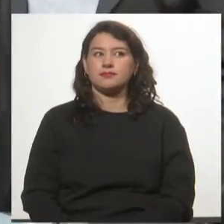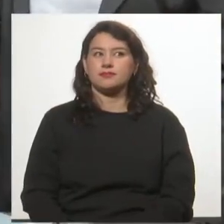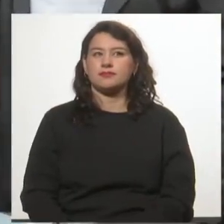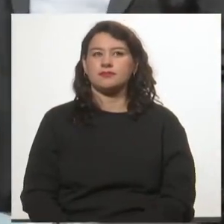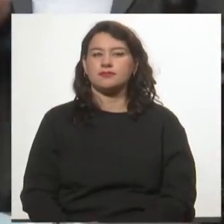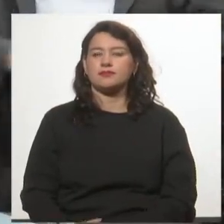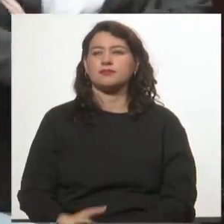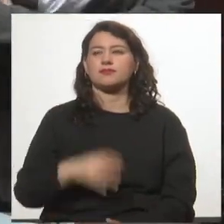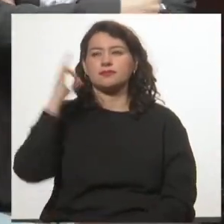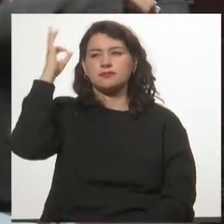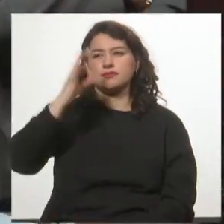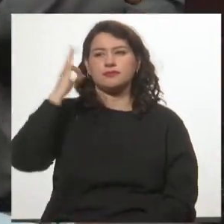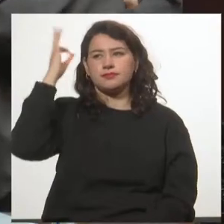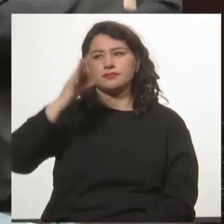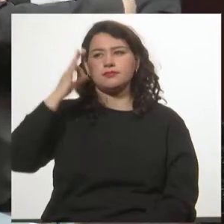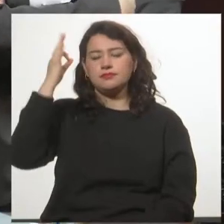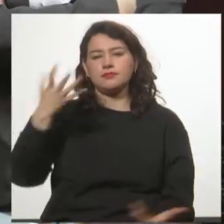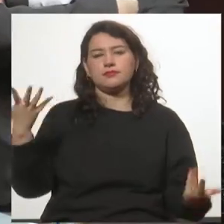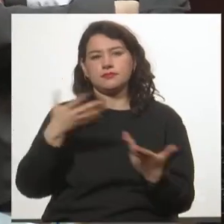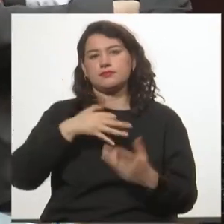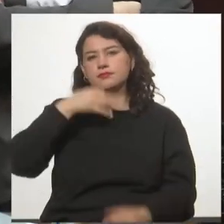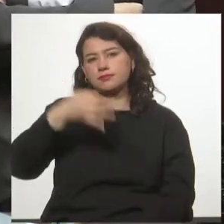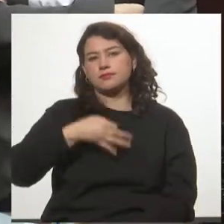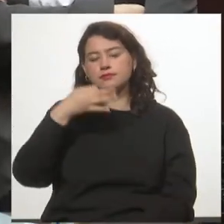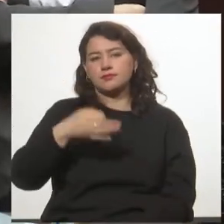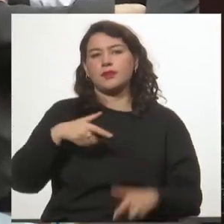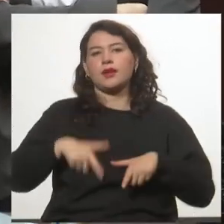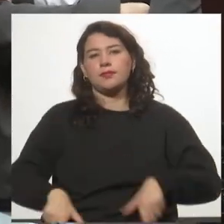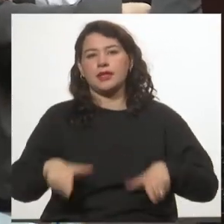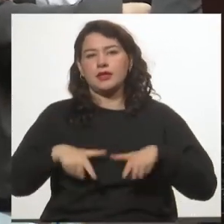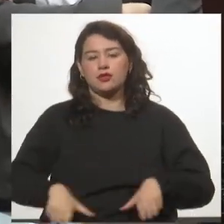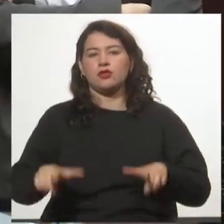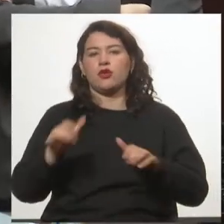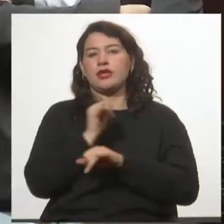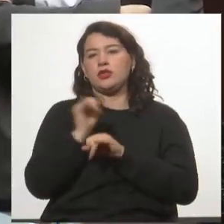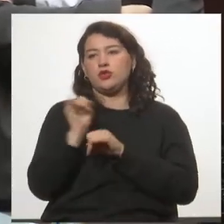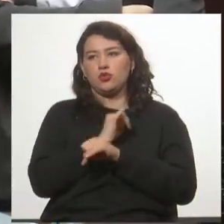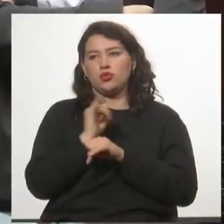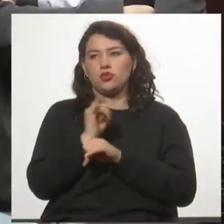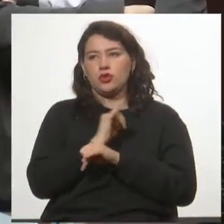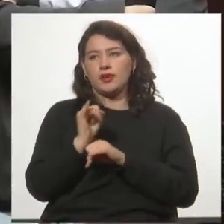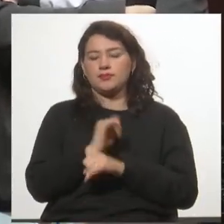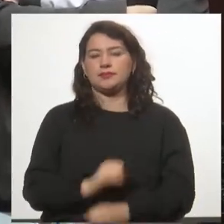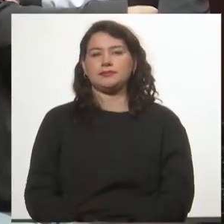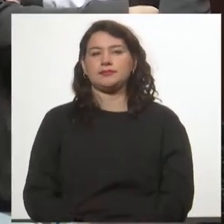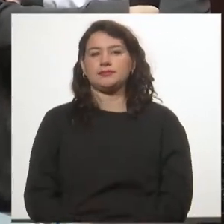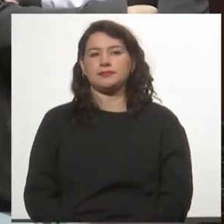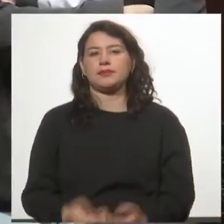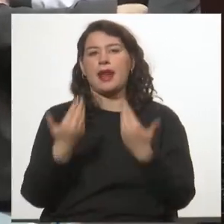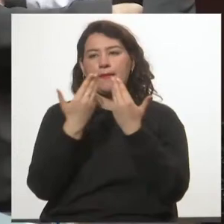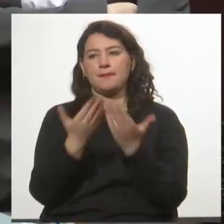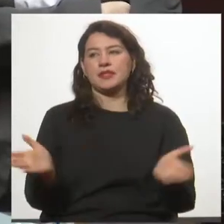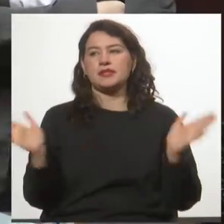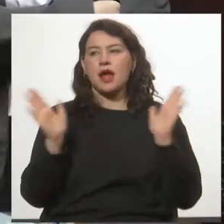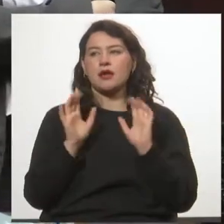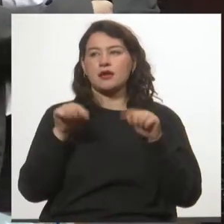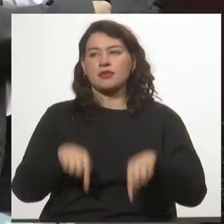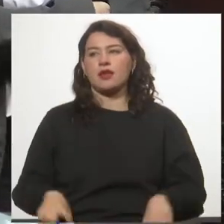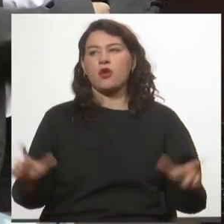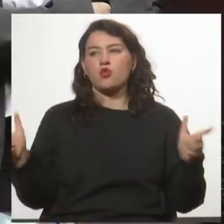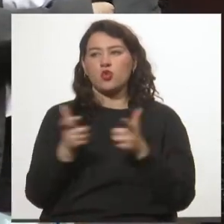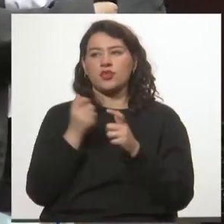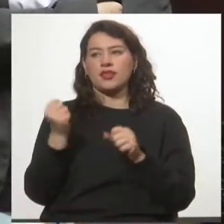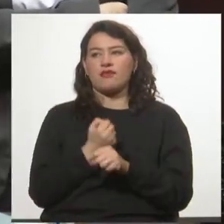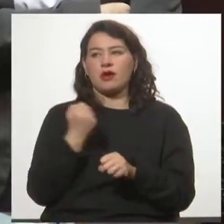el senador tiene la palabra el señor ministro d para iniciar esta reunión de